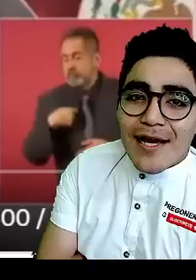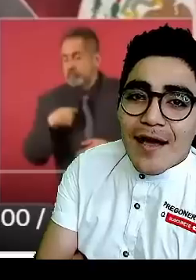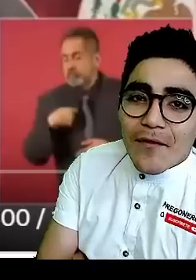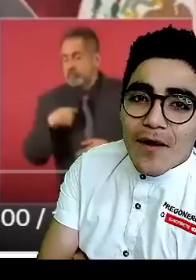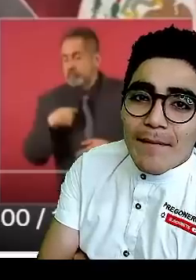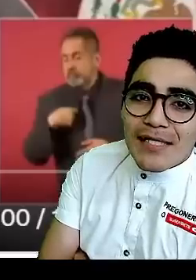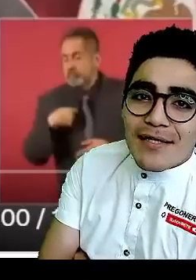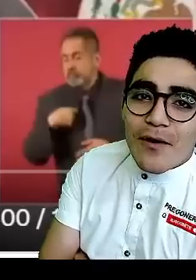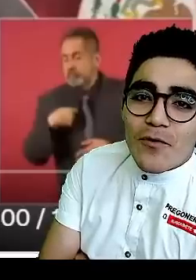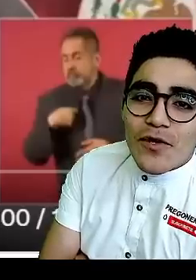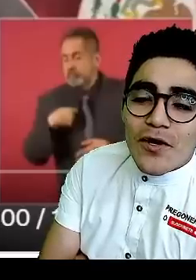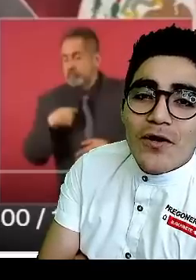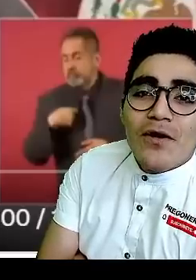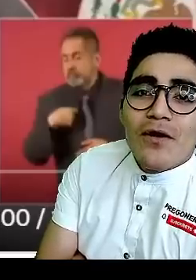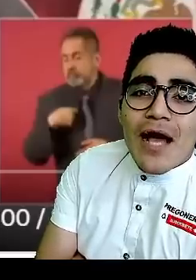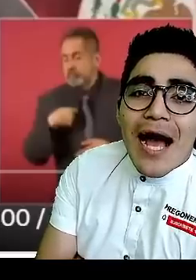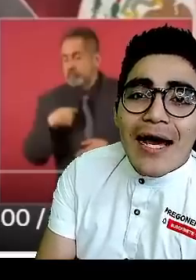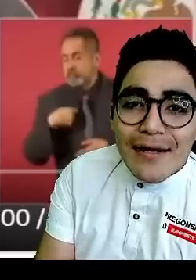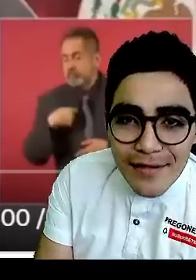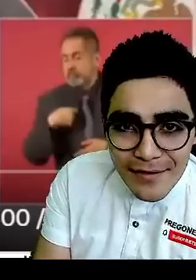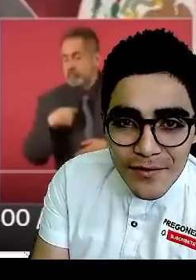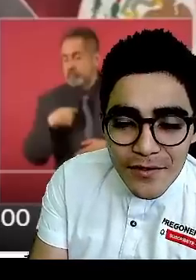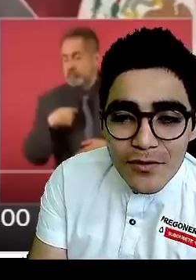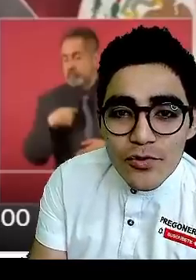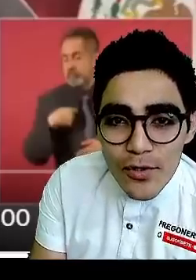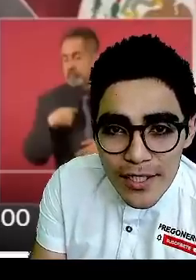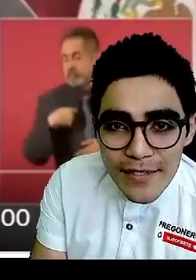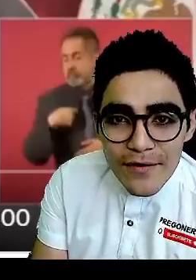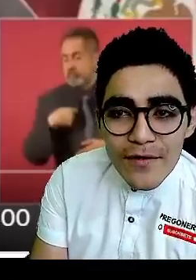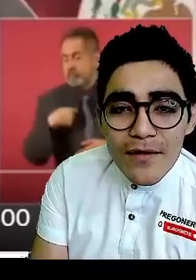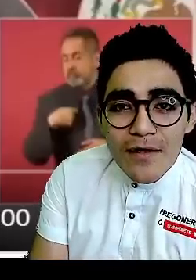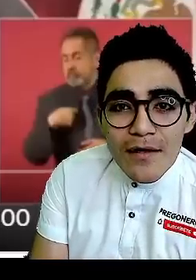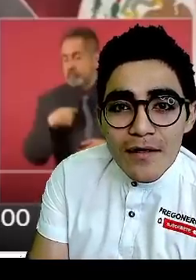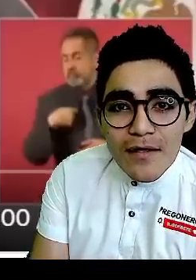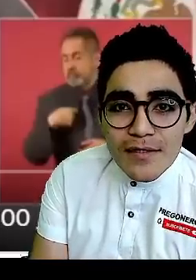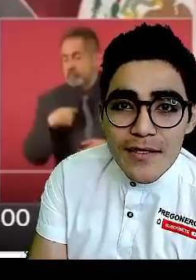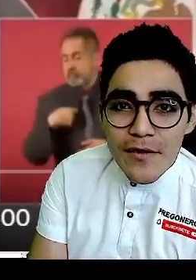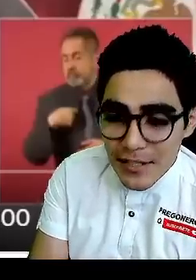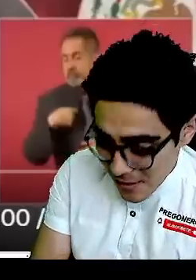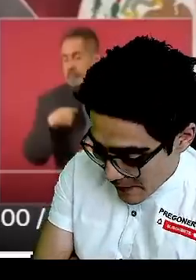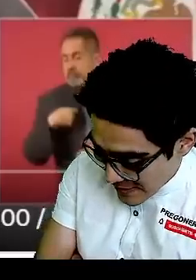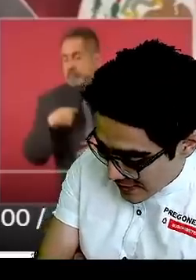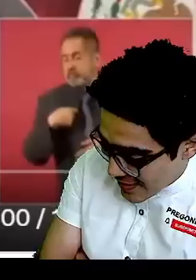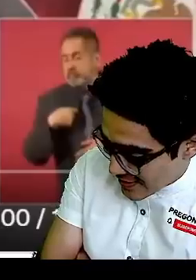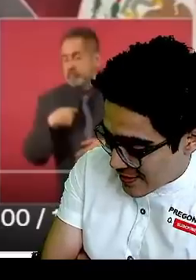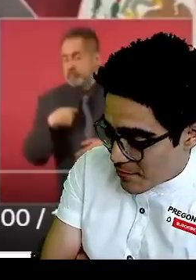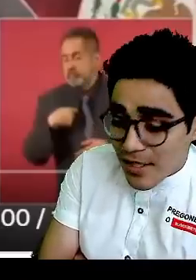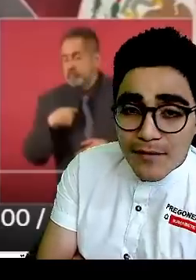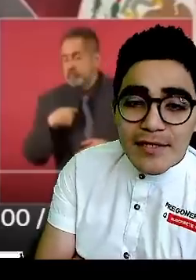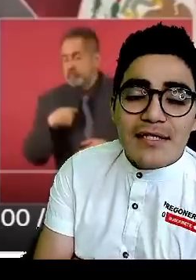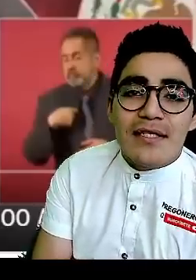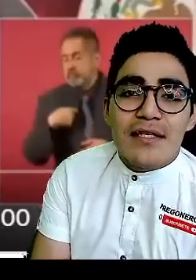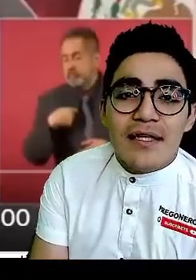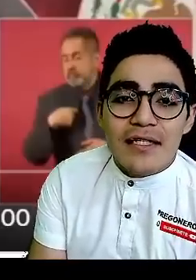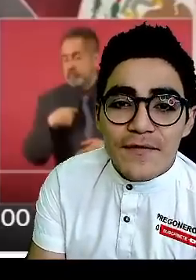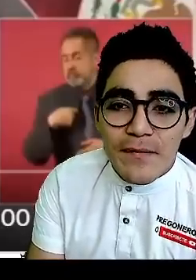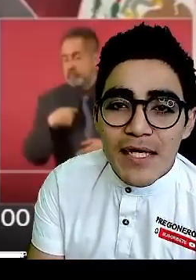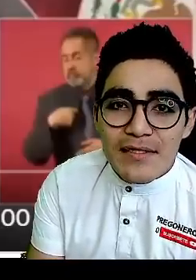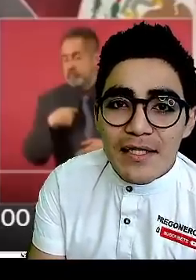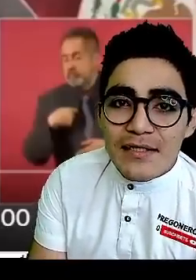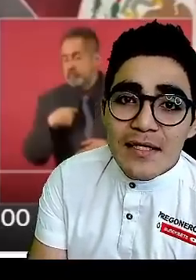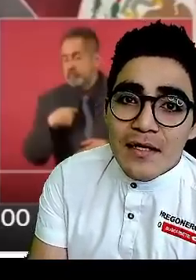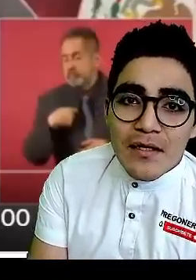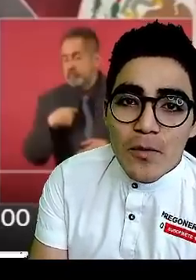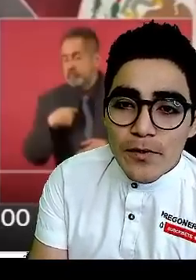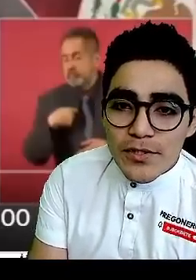ha dejado a más que uno ardido dolido y señores Tal parece que ya se acabó la Vitacilina en